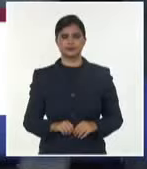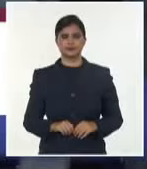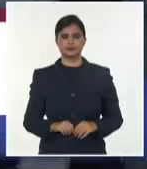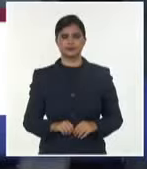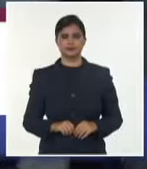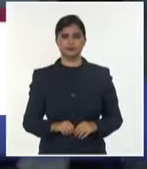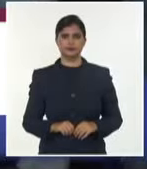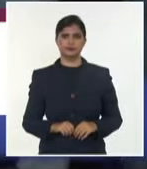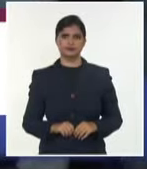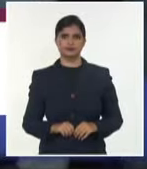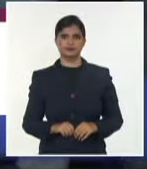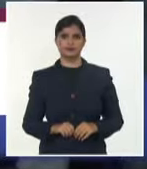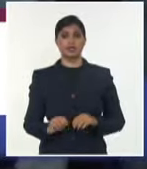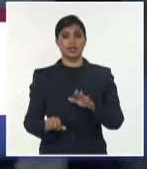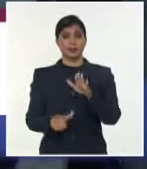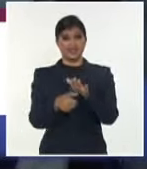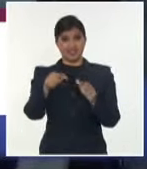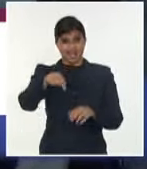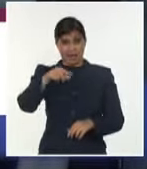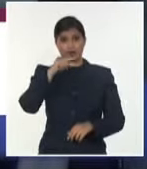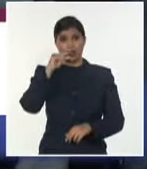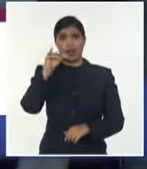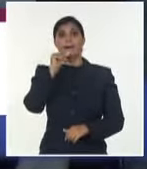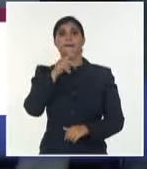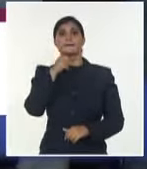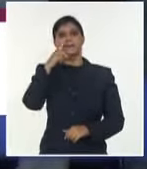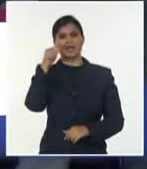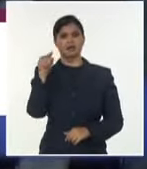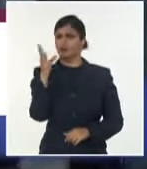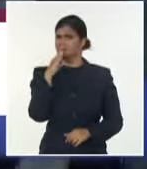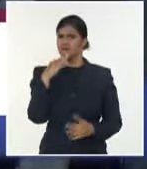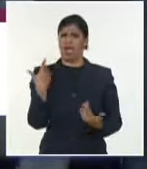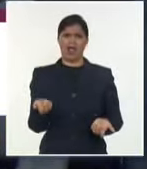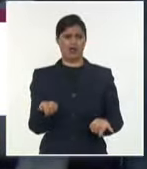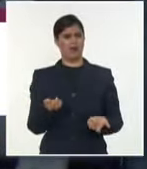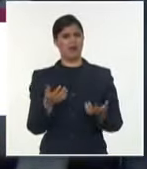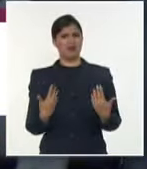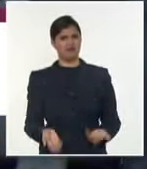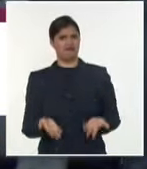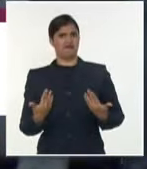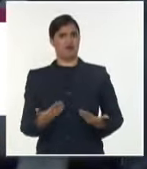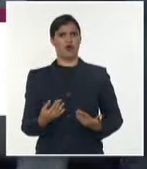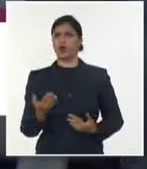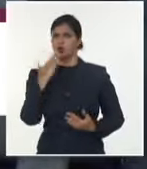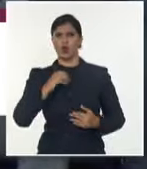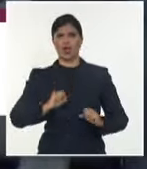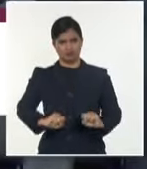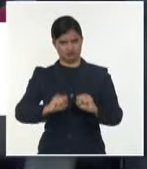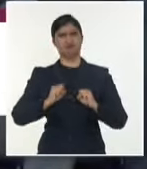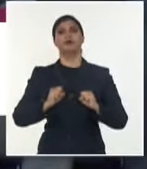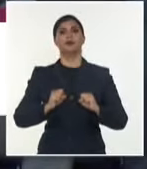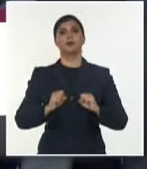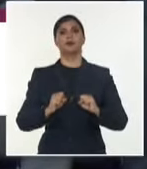Biden no nos ha dejado opción. La más grande invasión de la historia de nuestro país requiere la más grande deportación en la historia de nuestro